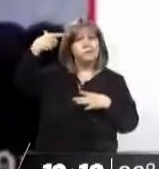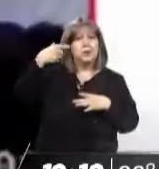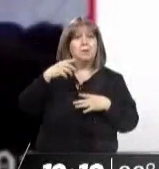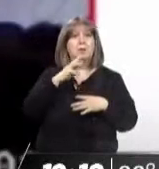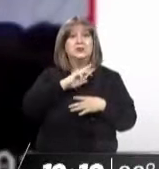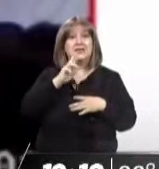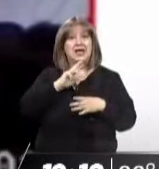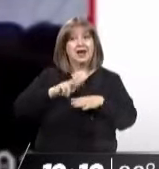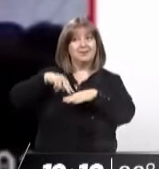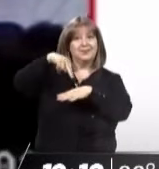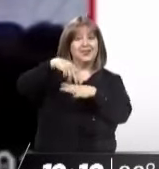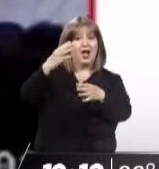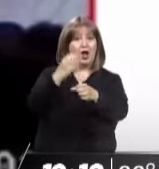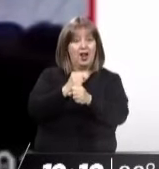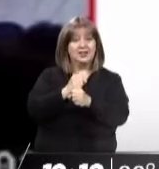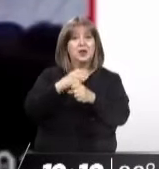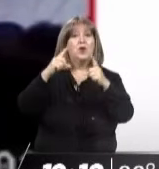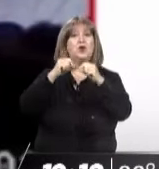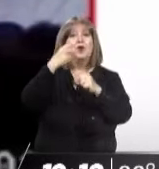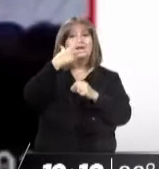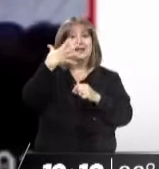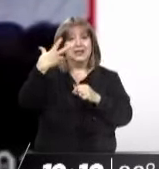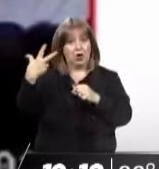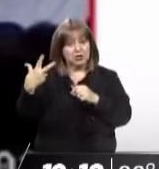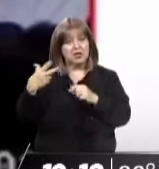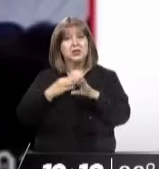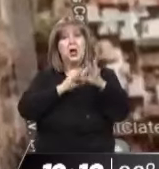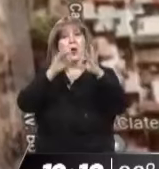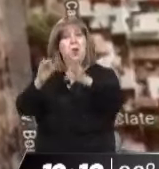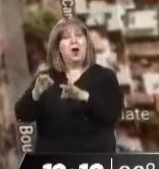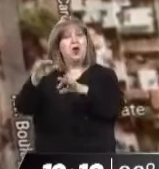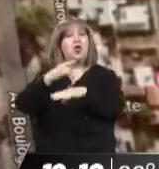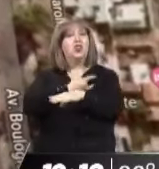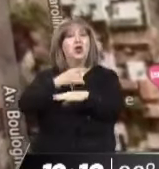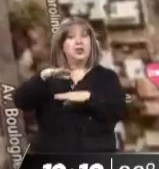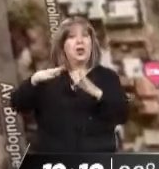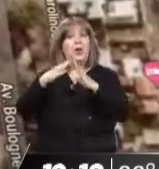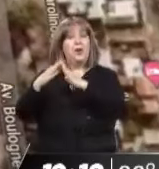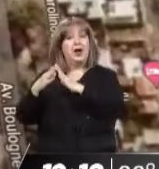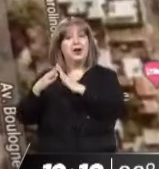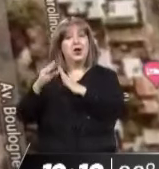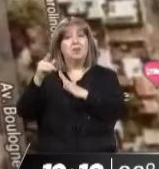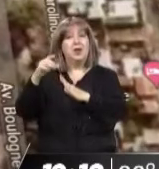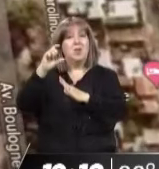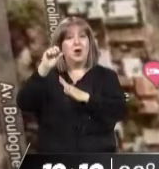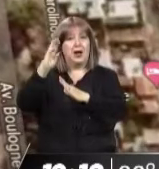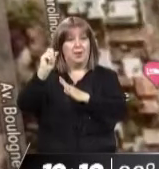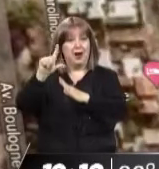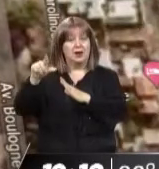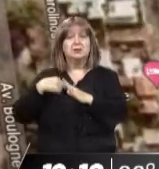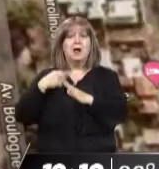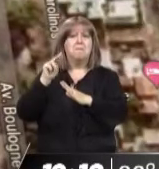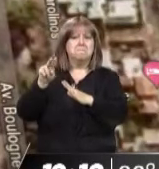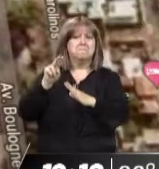para luego bajarse en el barrio Sargento Cabral. Testigos sostienen que la vieron en la casa de El Cepillo, junto a